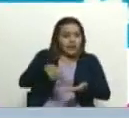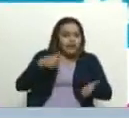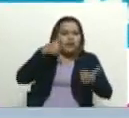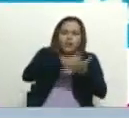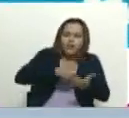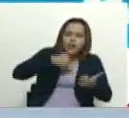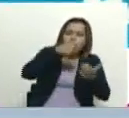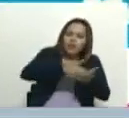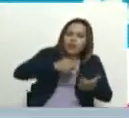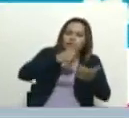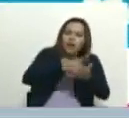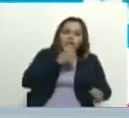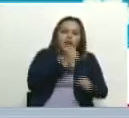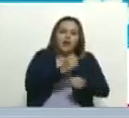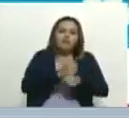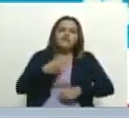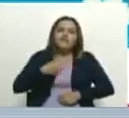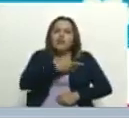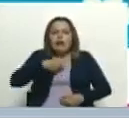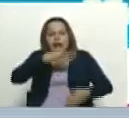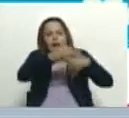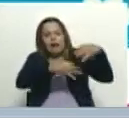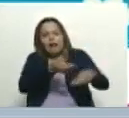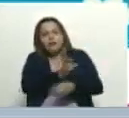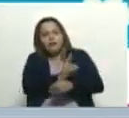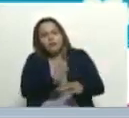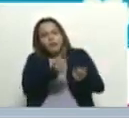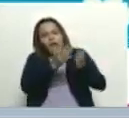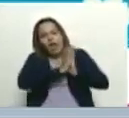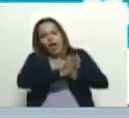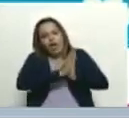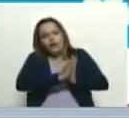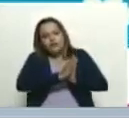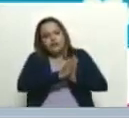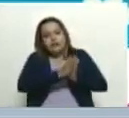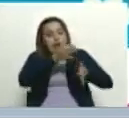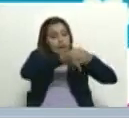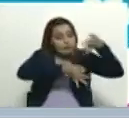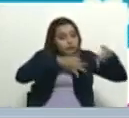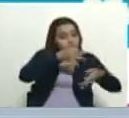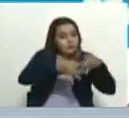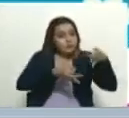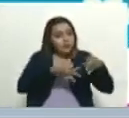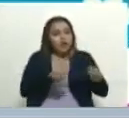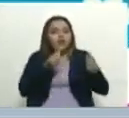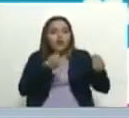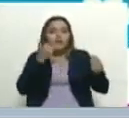casos. Yo quisiera darle la palabra, conversadito, para que pudiéramos explicar, bueno,